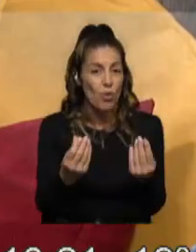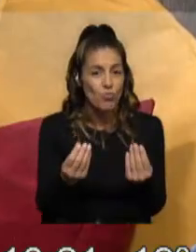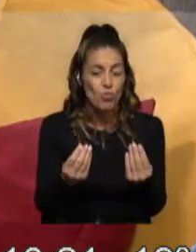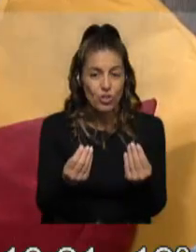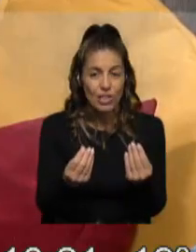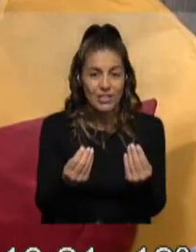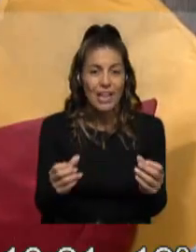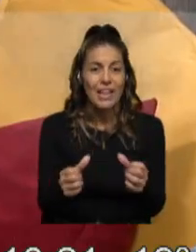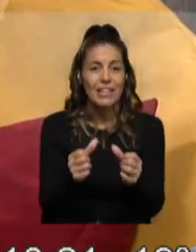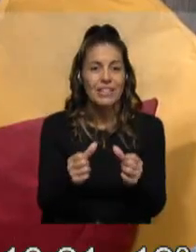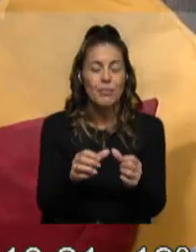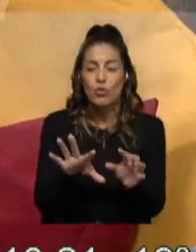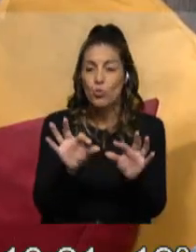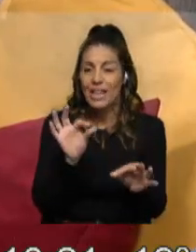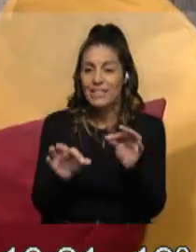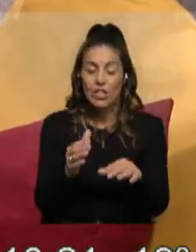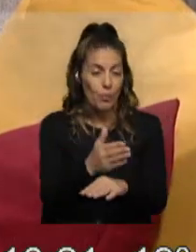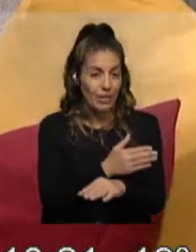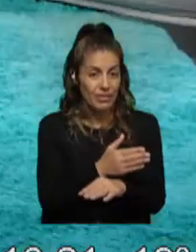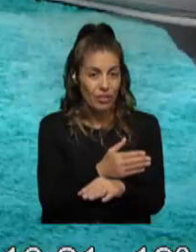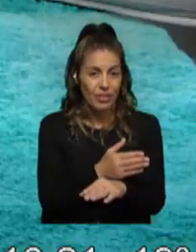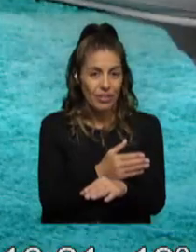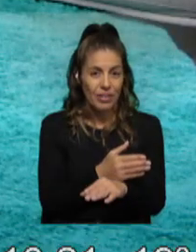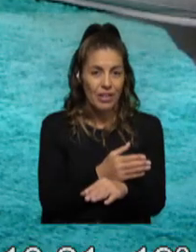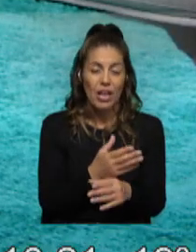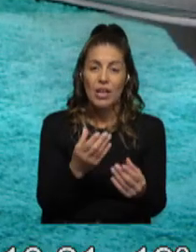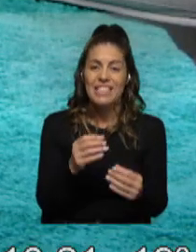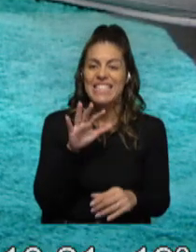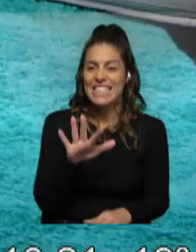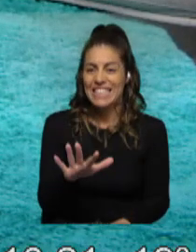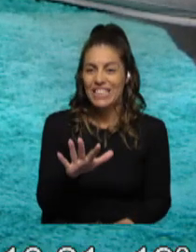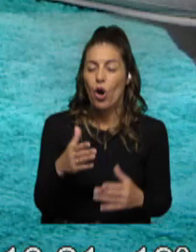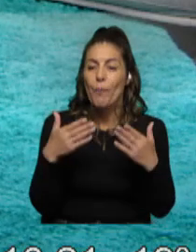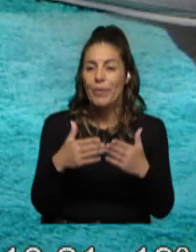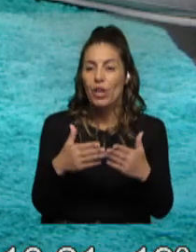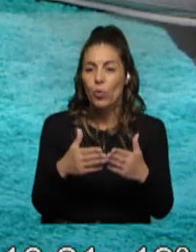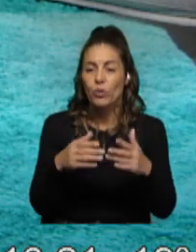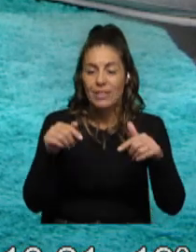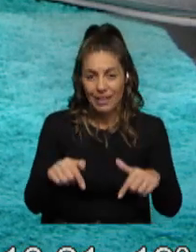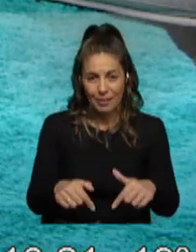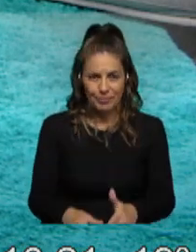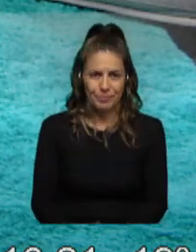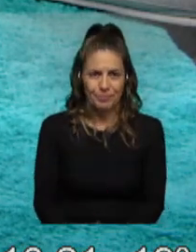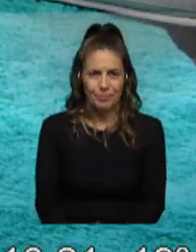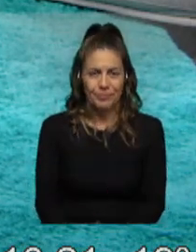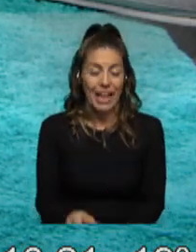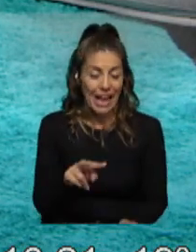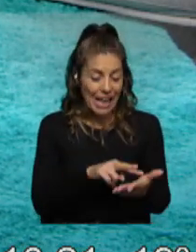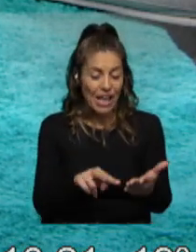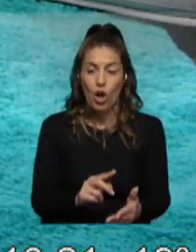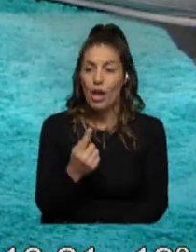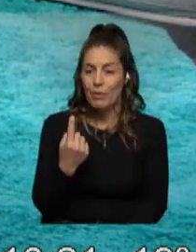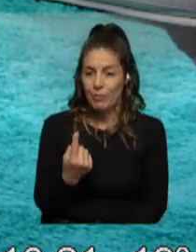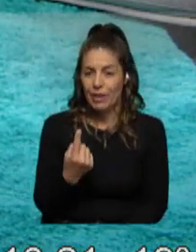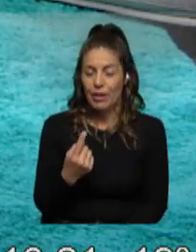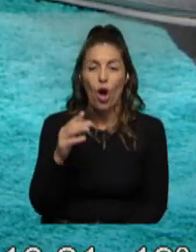que hicimos una preselección porque hay de todo, y vamos a tener 5 preguntas en nuestro consultorio. Muy bien. Y le leo la primera, entonces. Dios